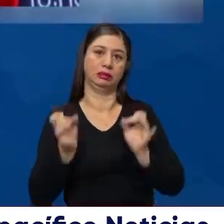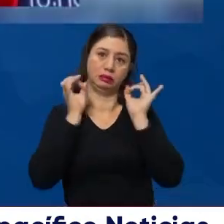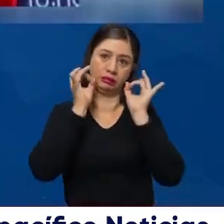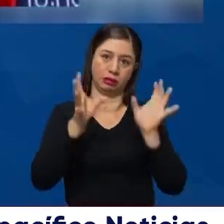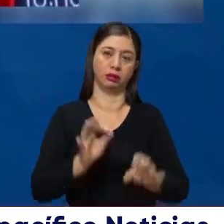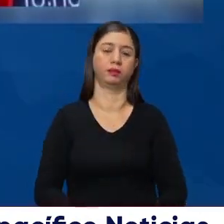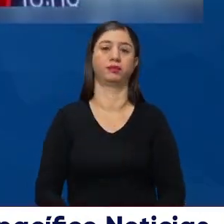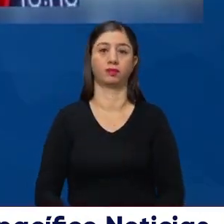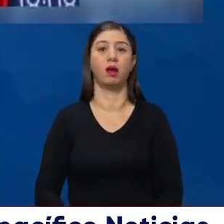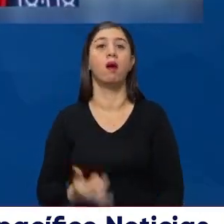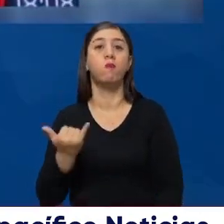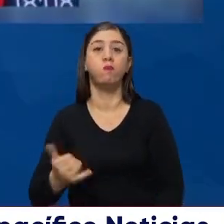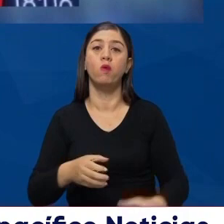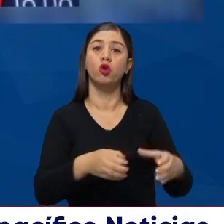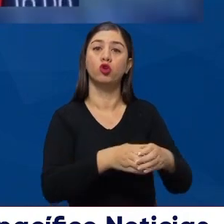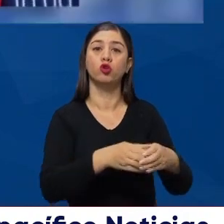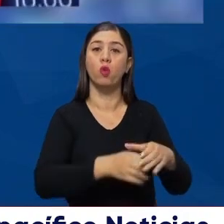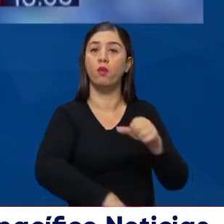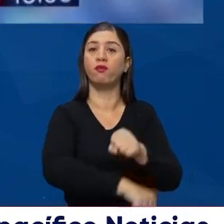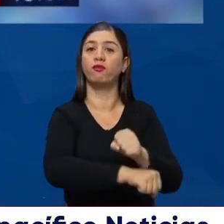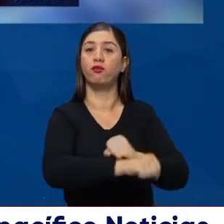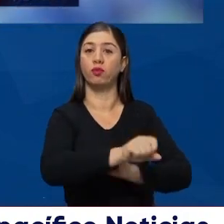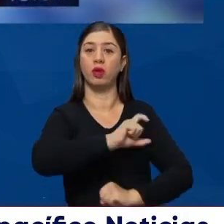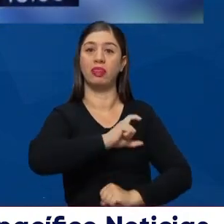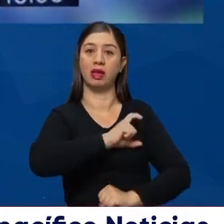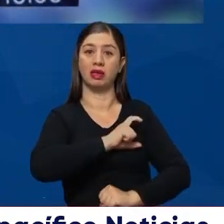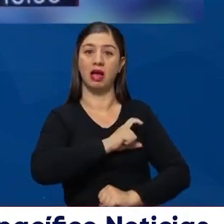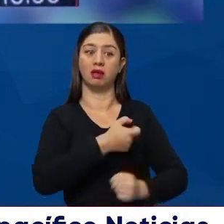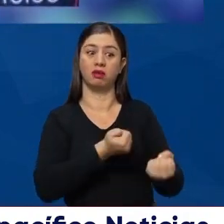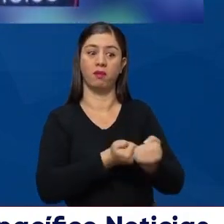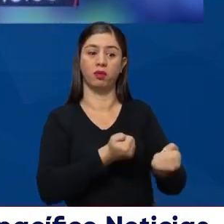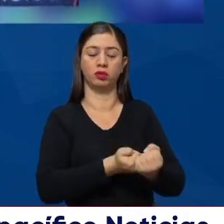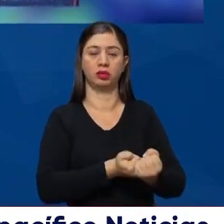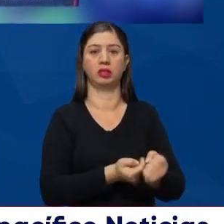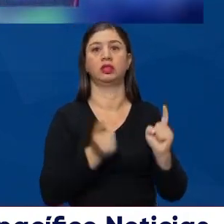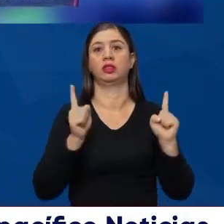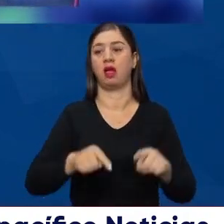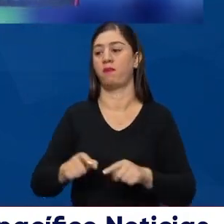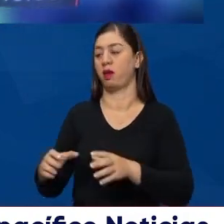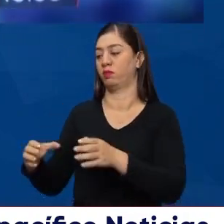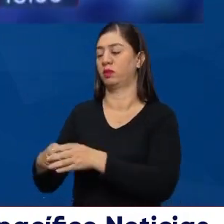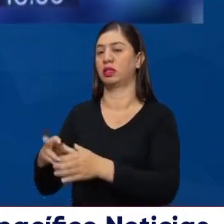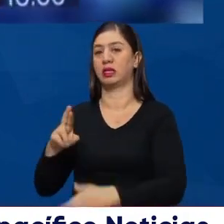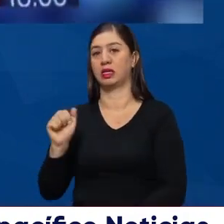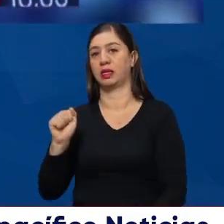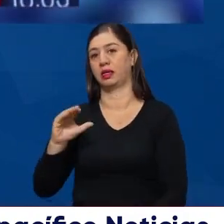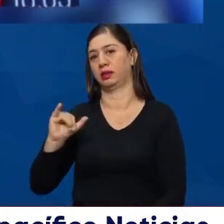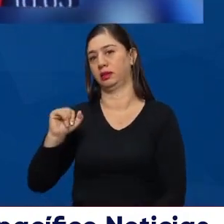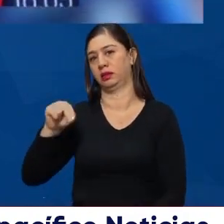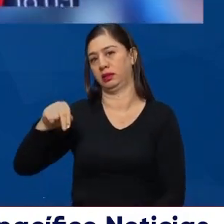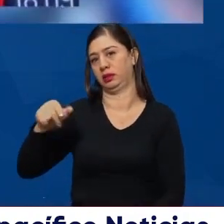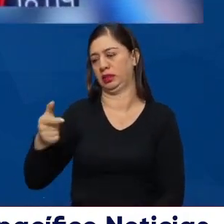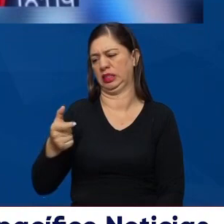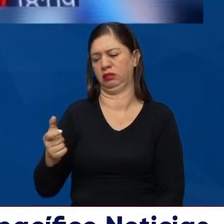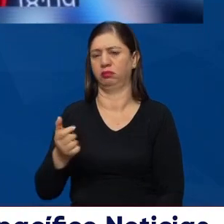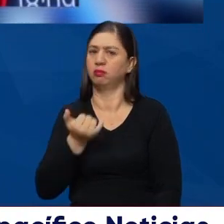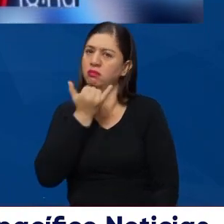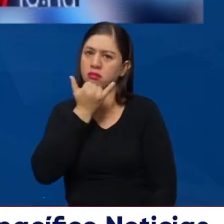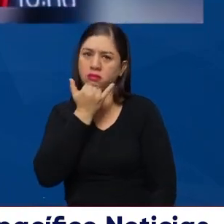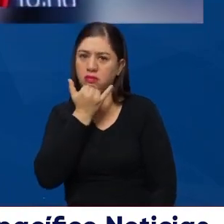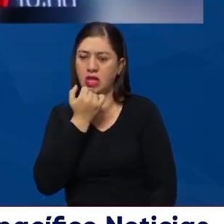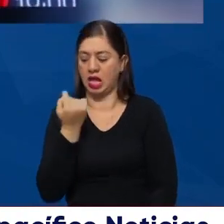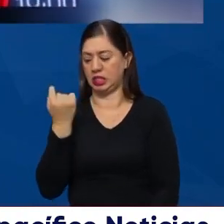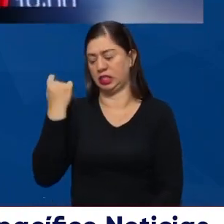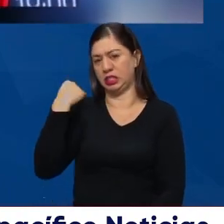solo por lo que pasó con los hinchas del Cali, sino también por lo que iba a suceder con los hinchas de Racing. Para entender bien lo que pasó en la tarde